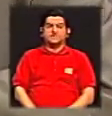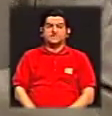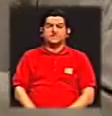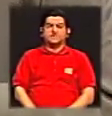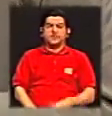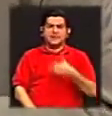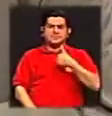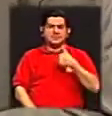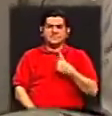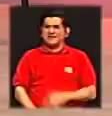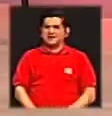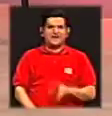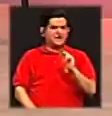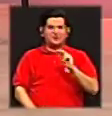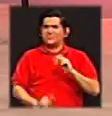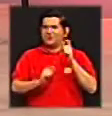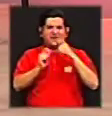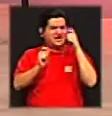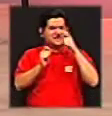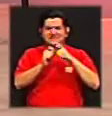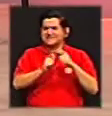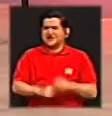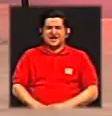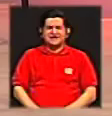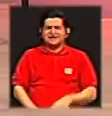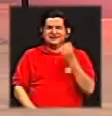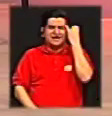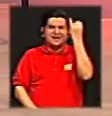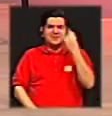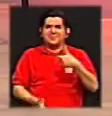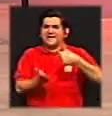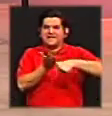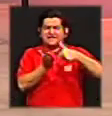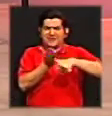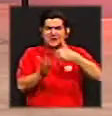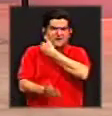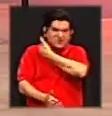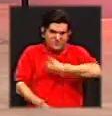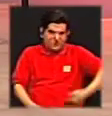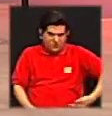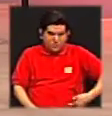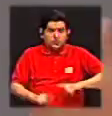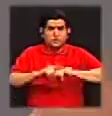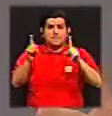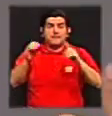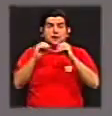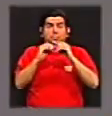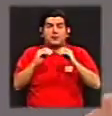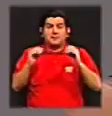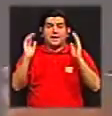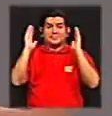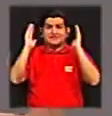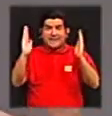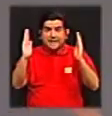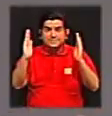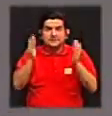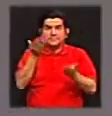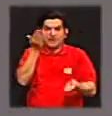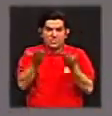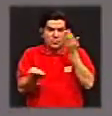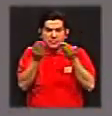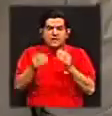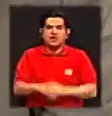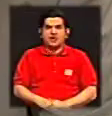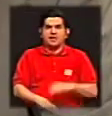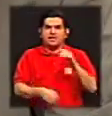hay una alta indefinición en cuanto al voto para presidentes, pero se hace mucho mayor en cuanto a la elección